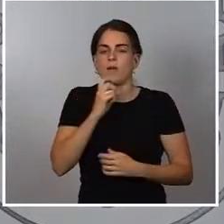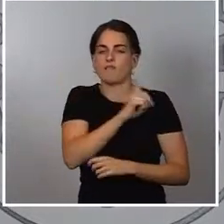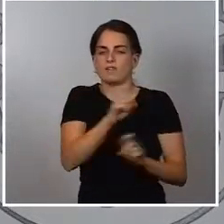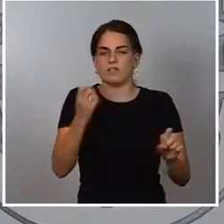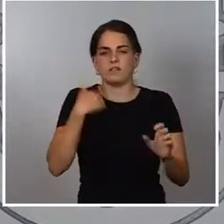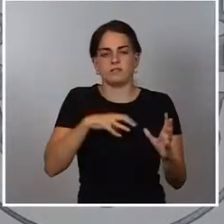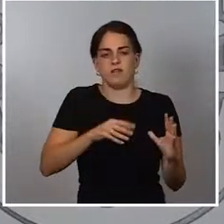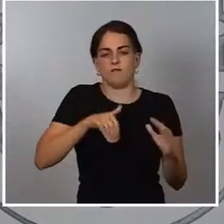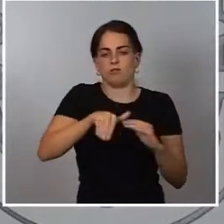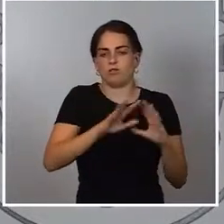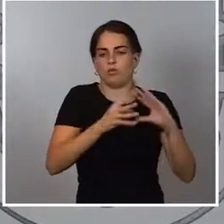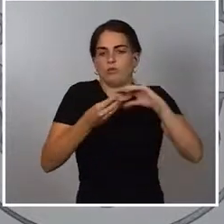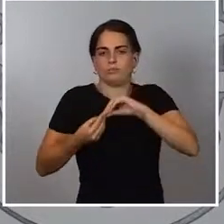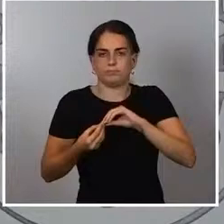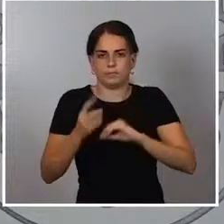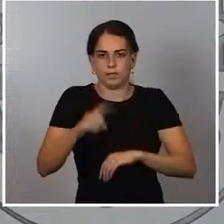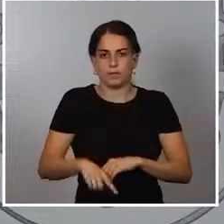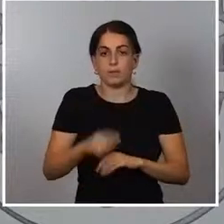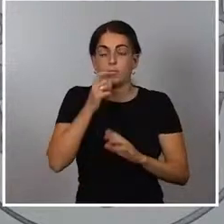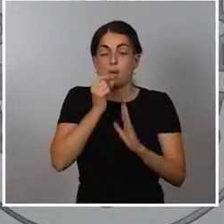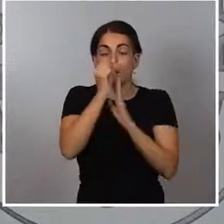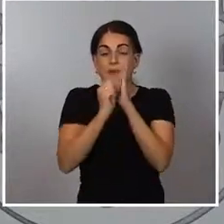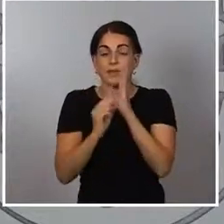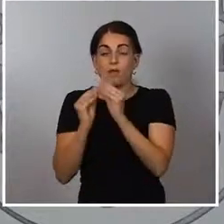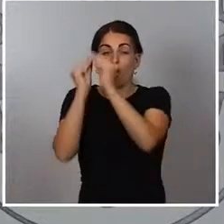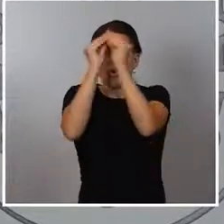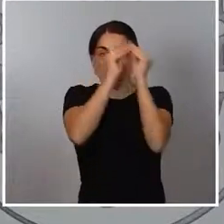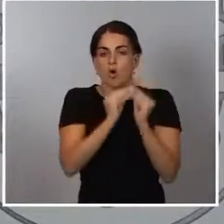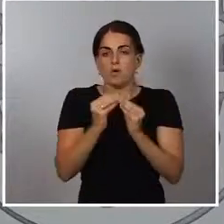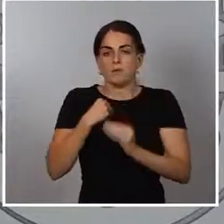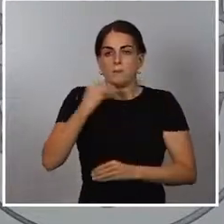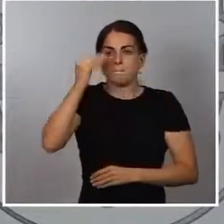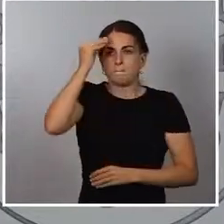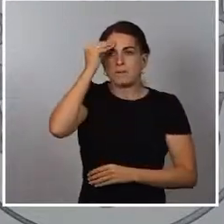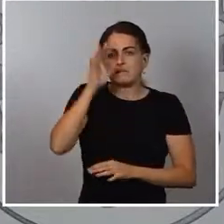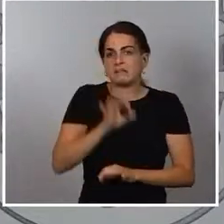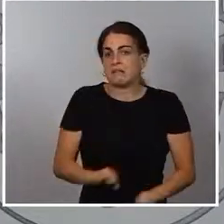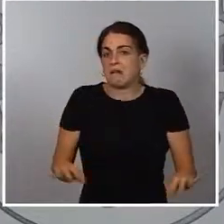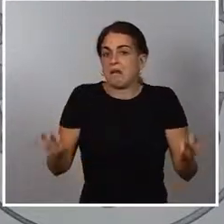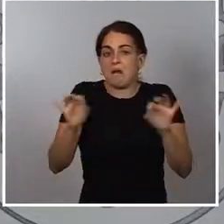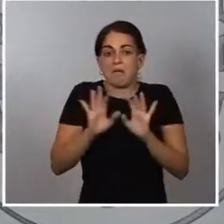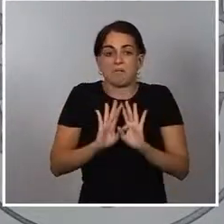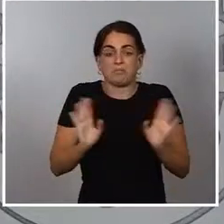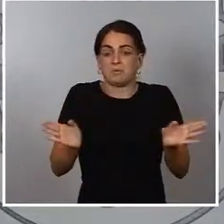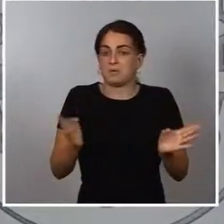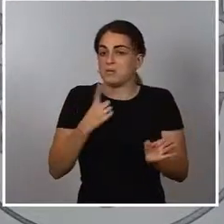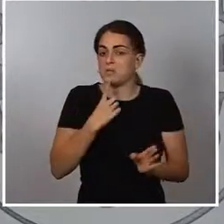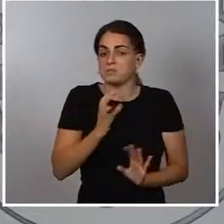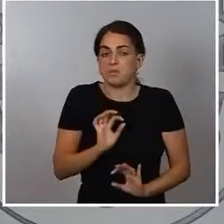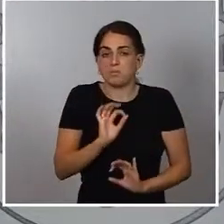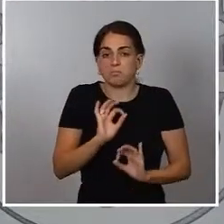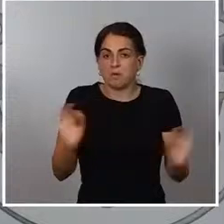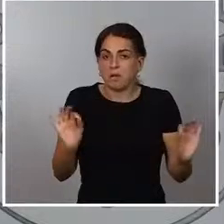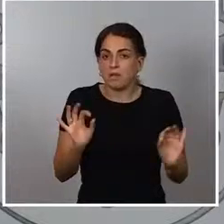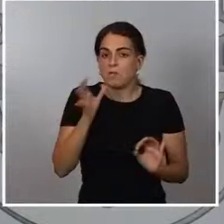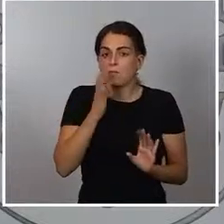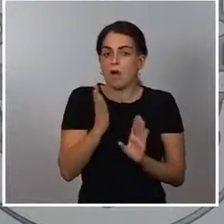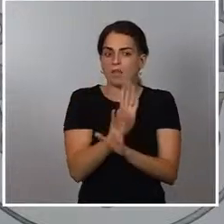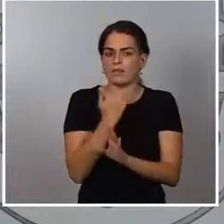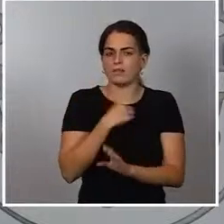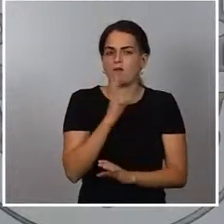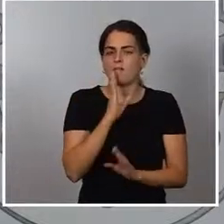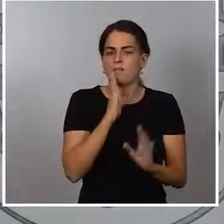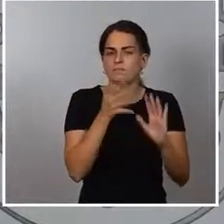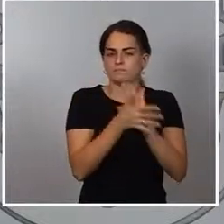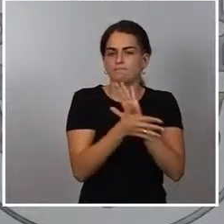en cuanto a las medidas coordinadas no se ha planteado por nadie porque cuanto lo que le dije a la compañera anterior existe un